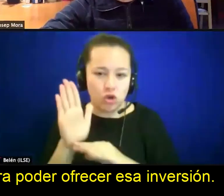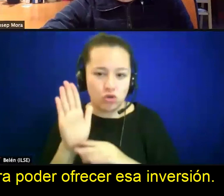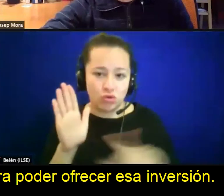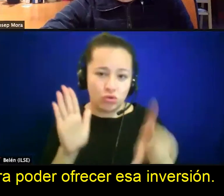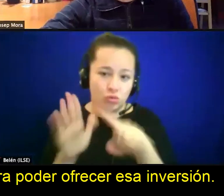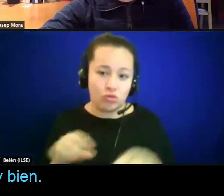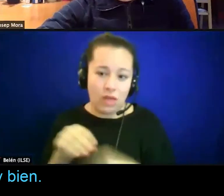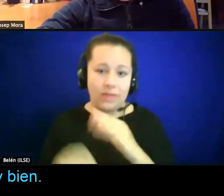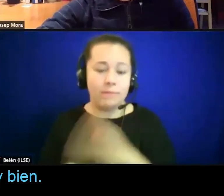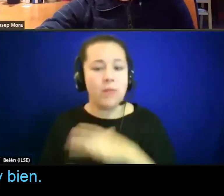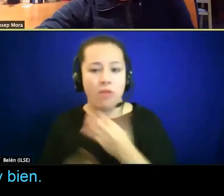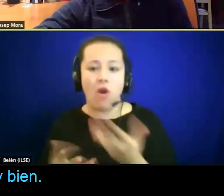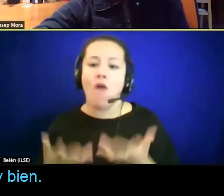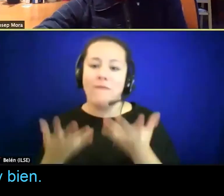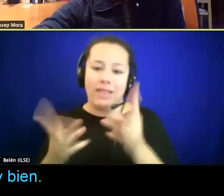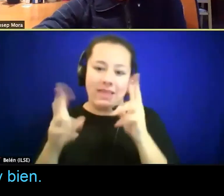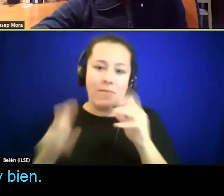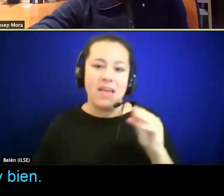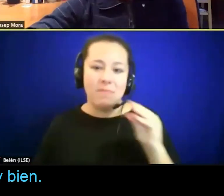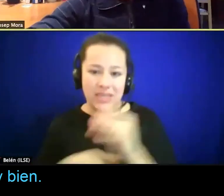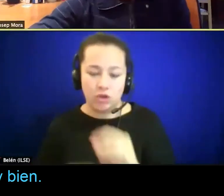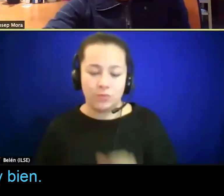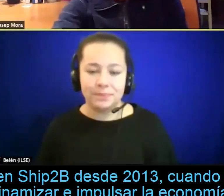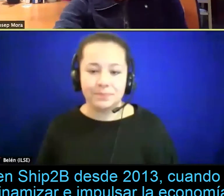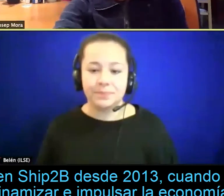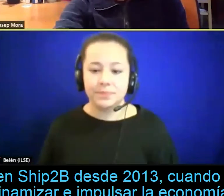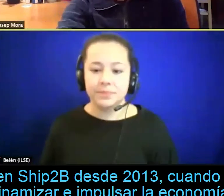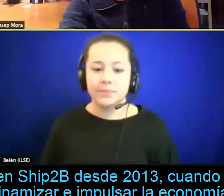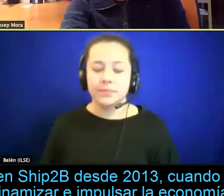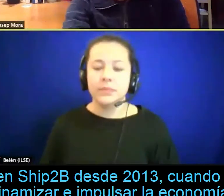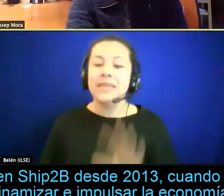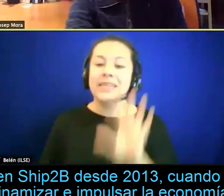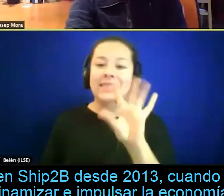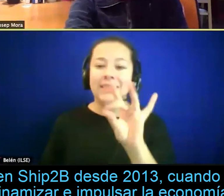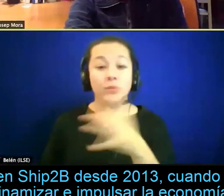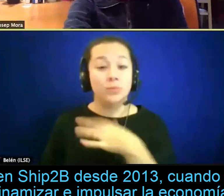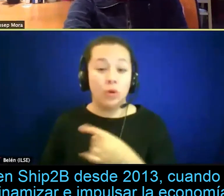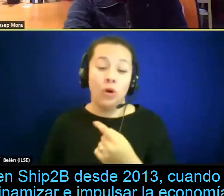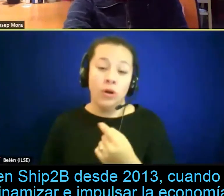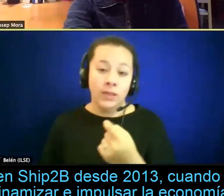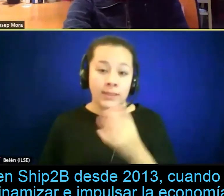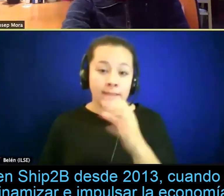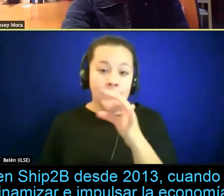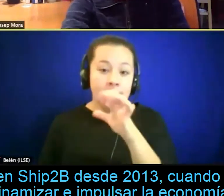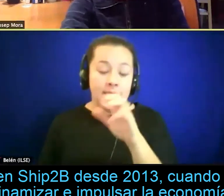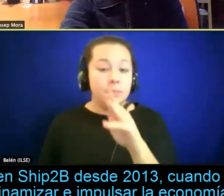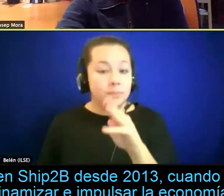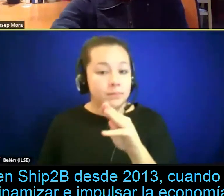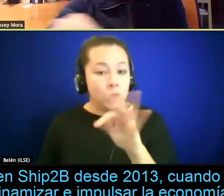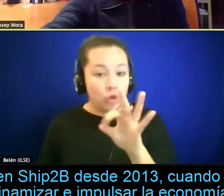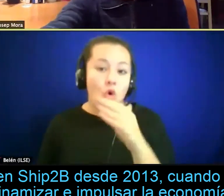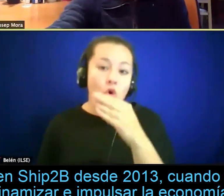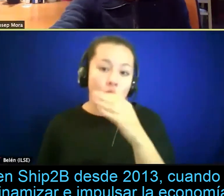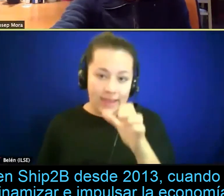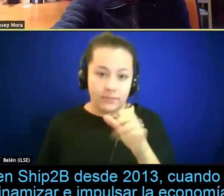inversión. Sí, muy bien. Aquí comentar un poco la evolución en Ship2B desde el 2013, ¿no? Cuando nace la